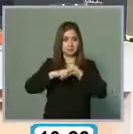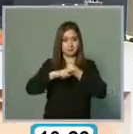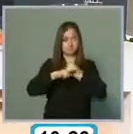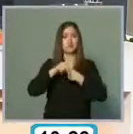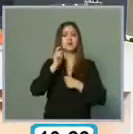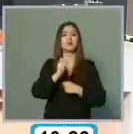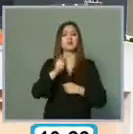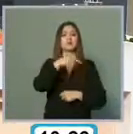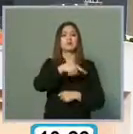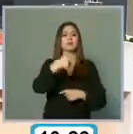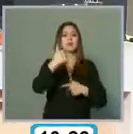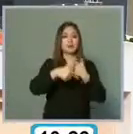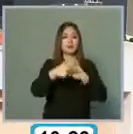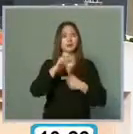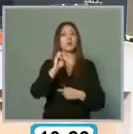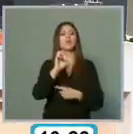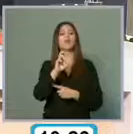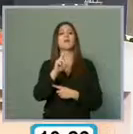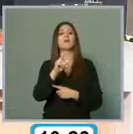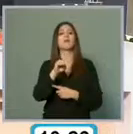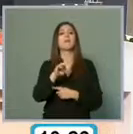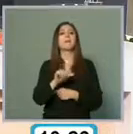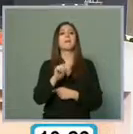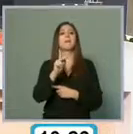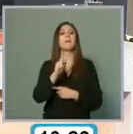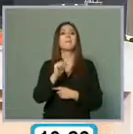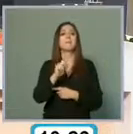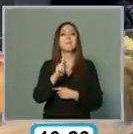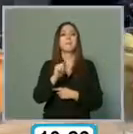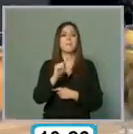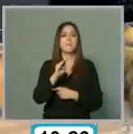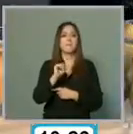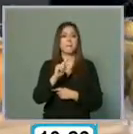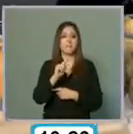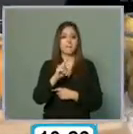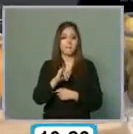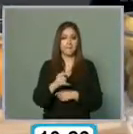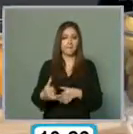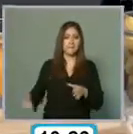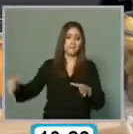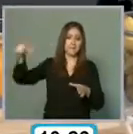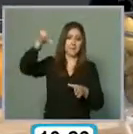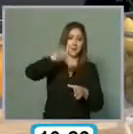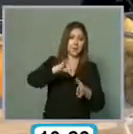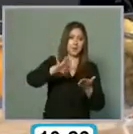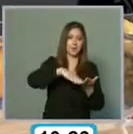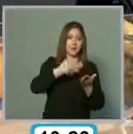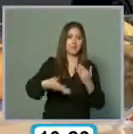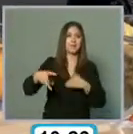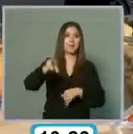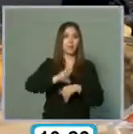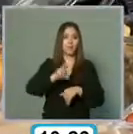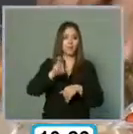crema para batir, vamos a agregar nuestra crema y nuestros huevos, ¿ok? Los